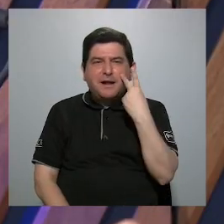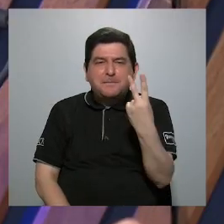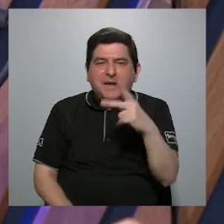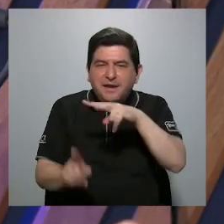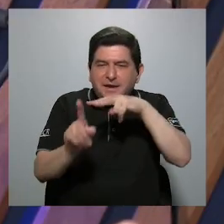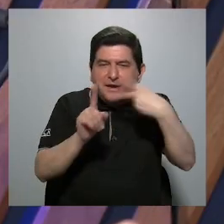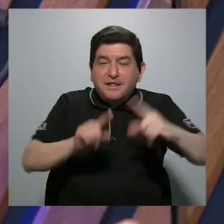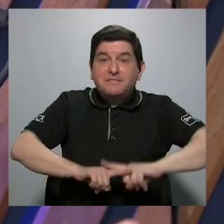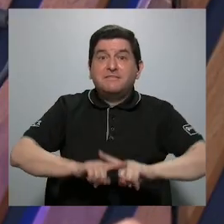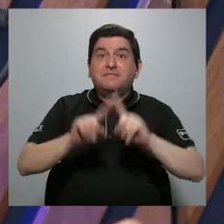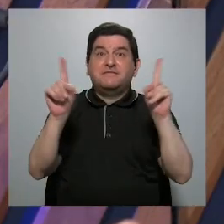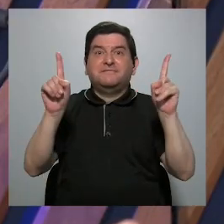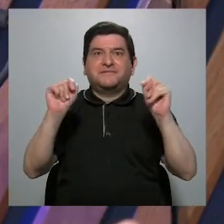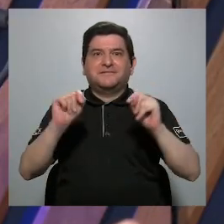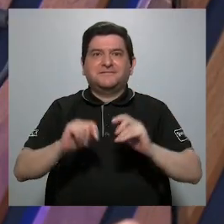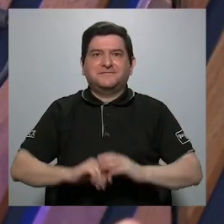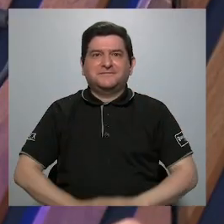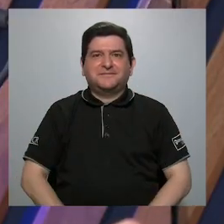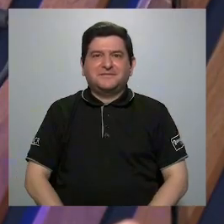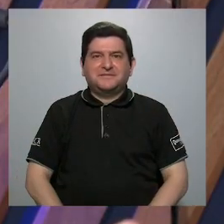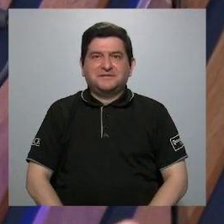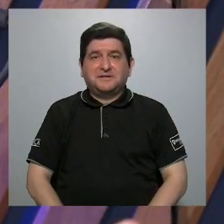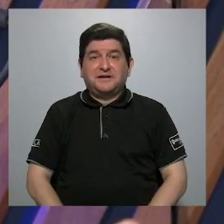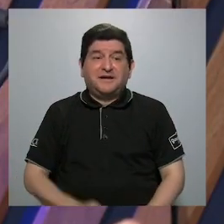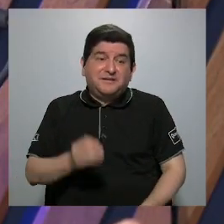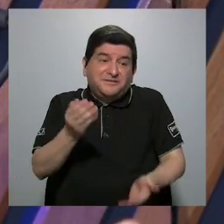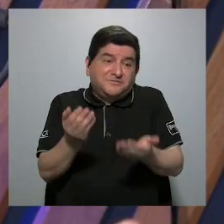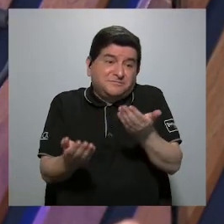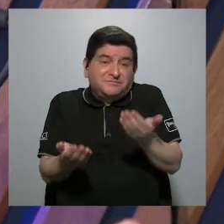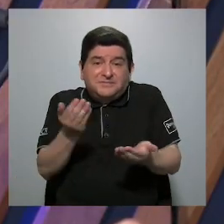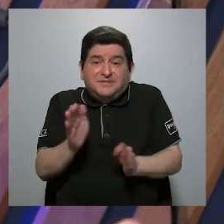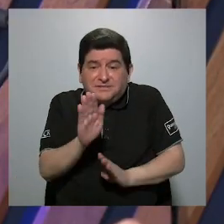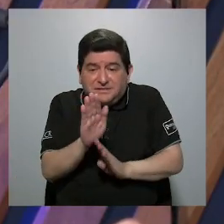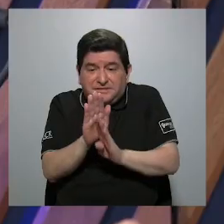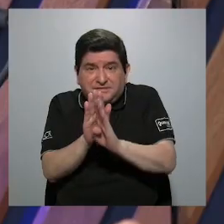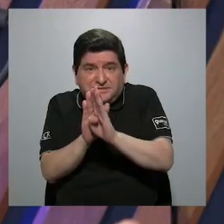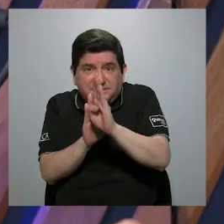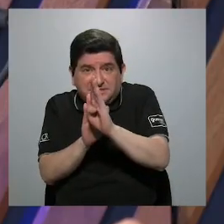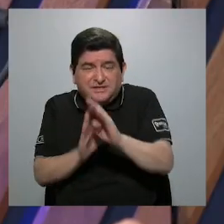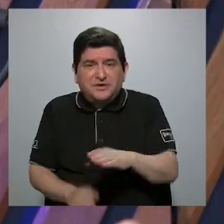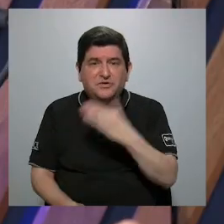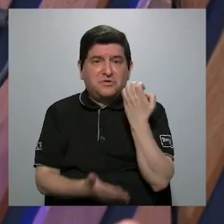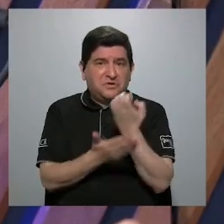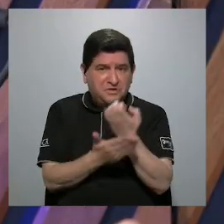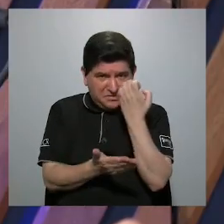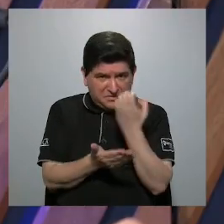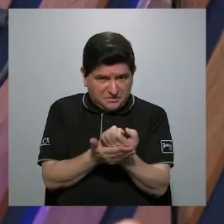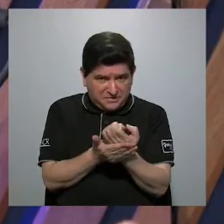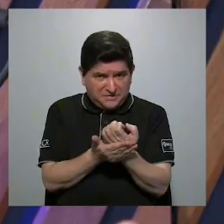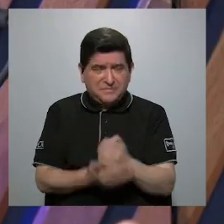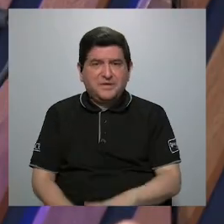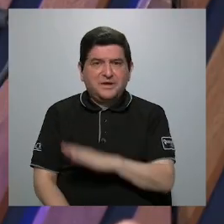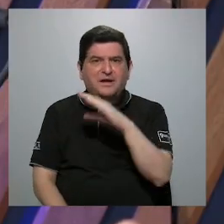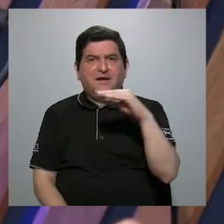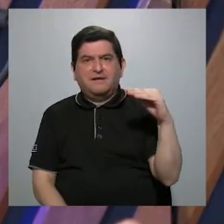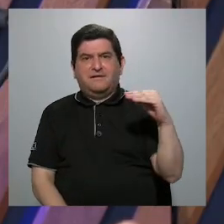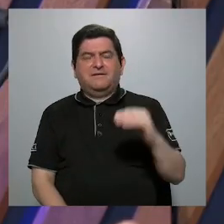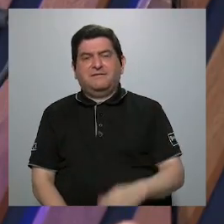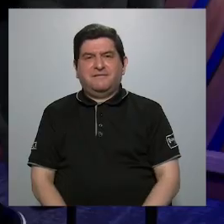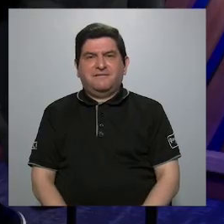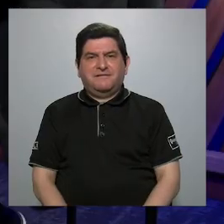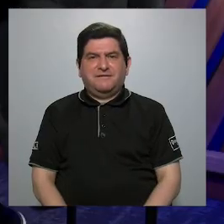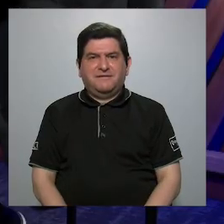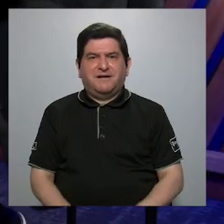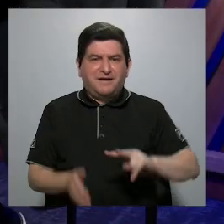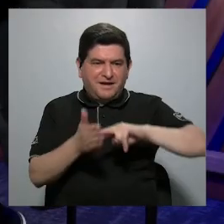ver una perspectiva diferente a lo que es el desarrollo, a lo que es la economía y a lo que